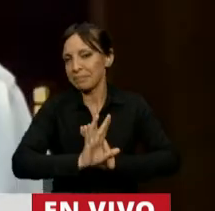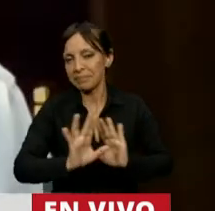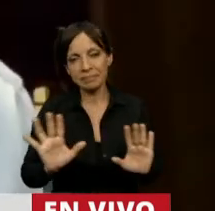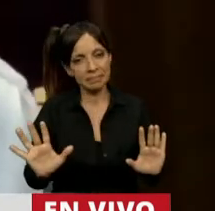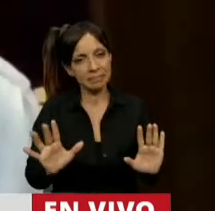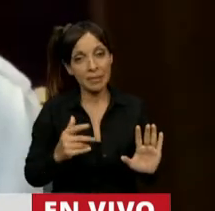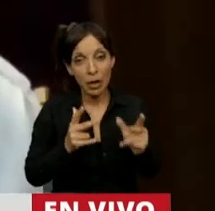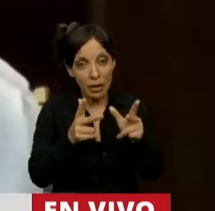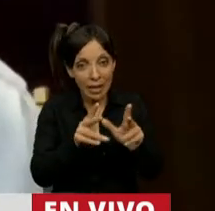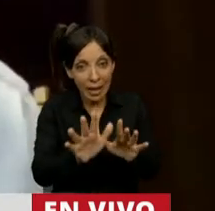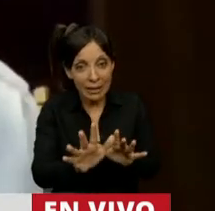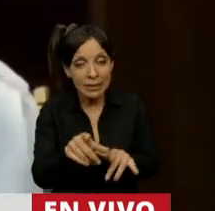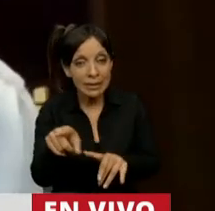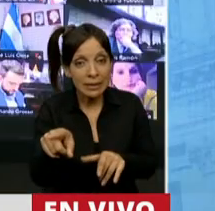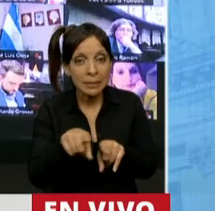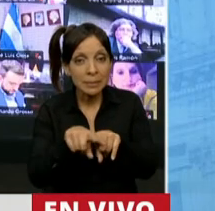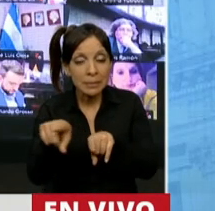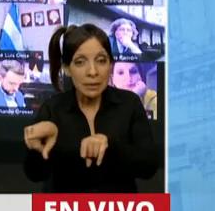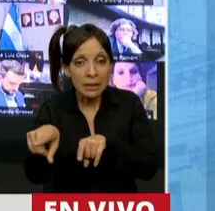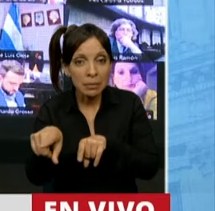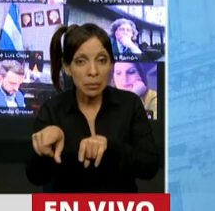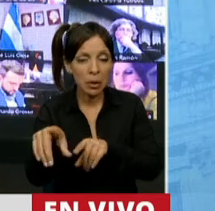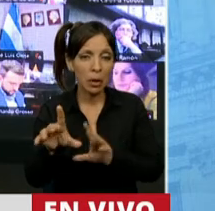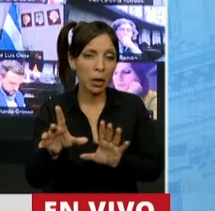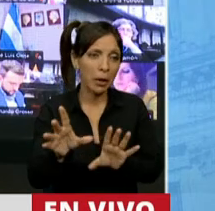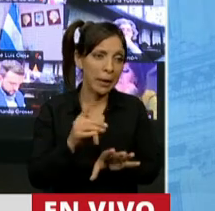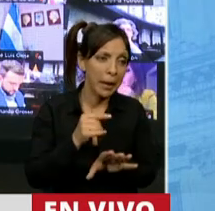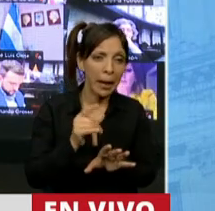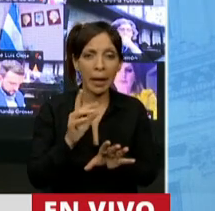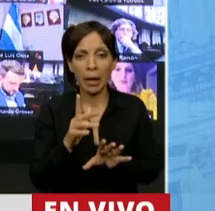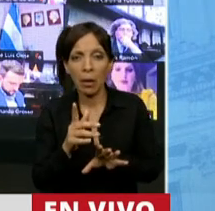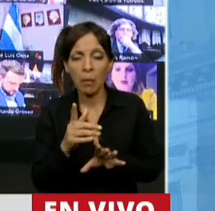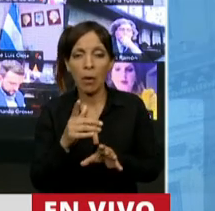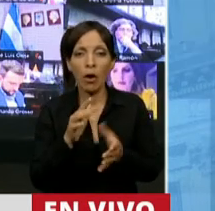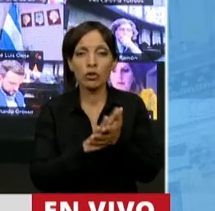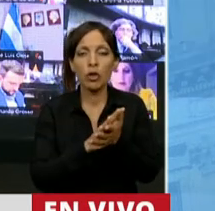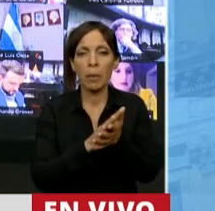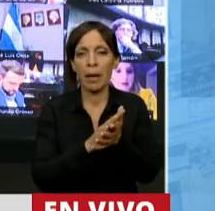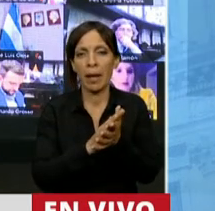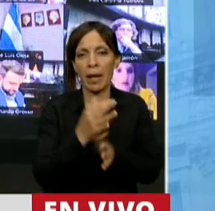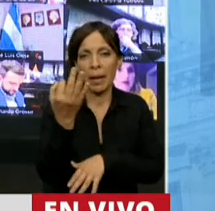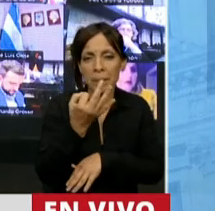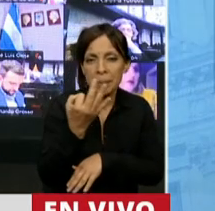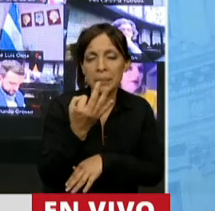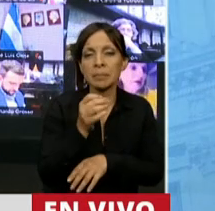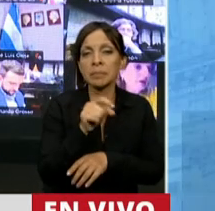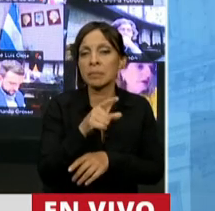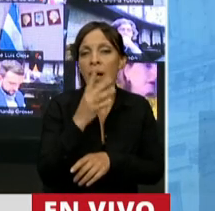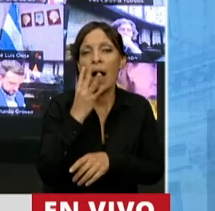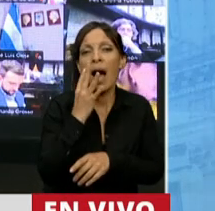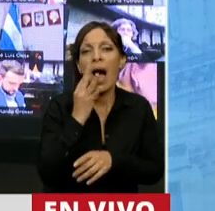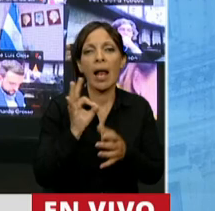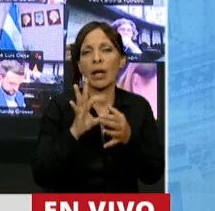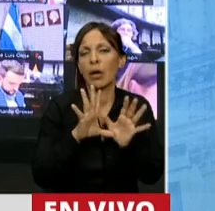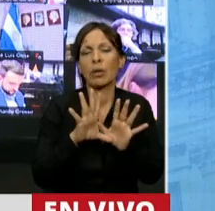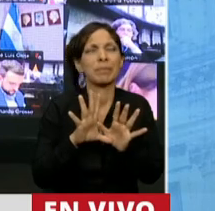haber planteado con mi propuesta de tratamiento preferencial algo que tuviera ni